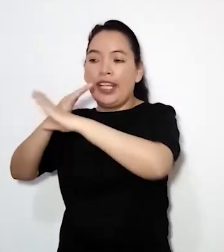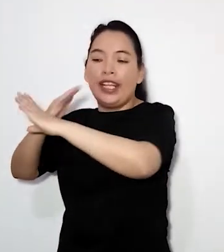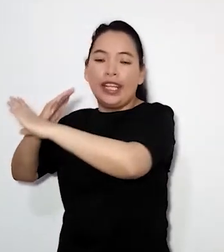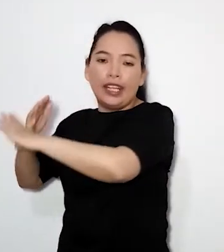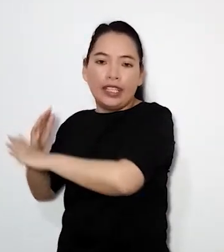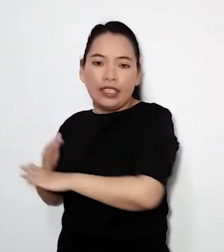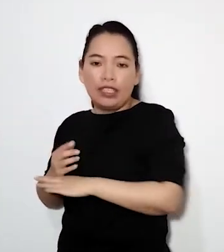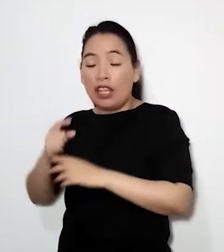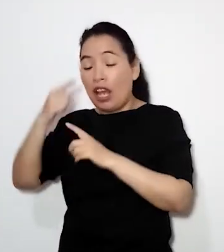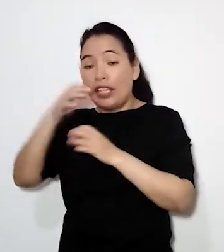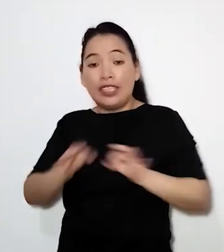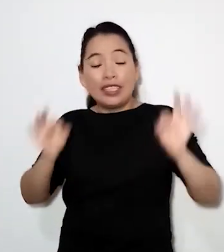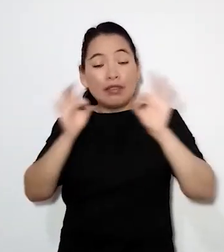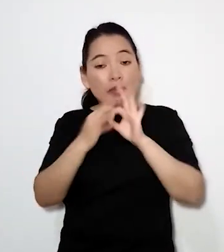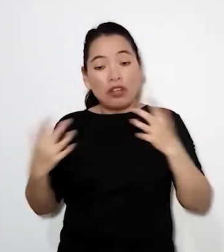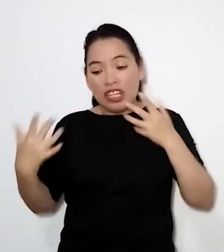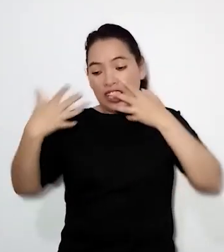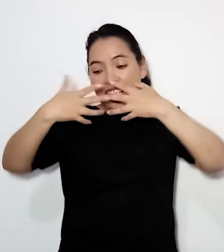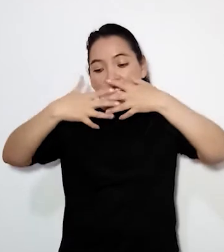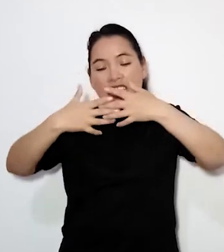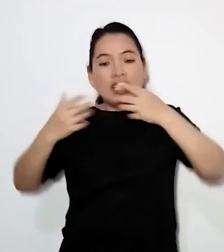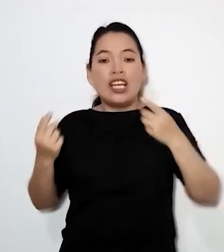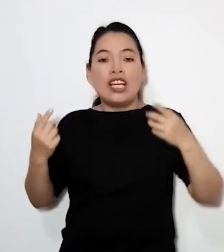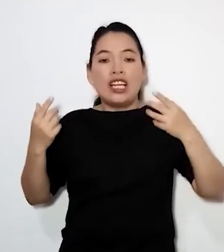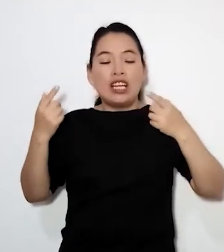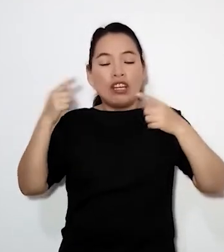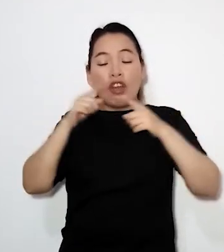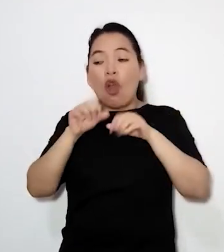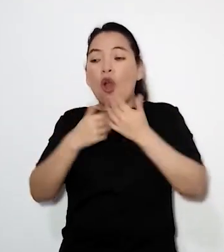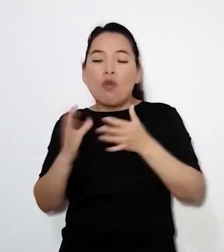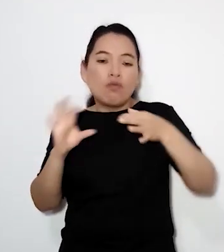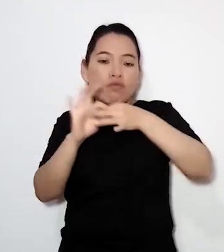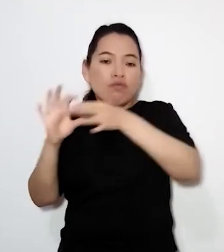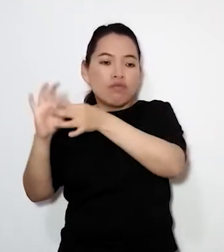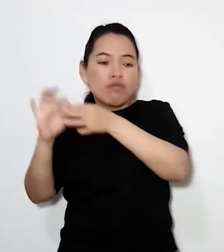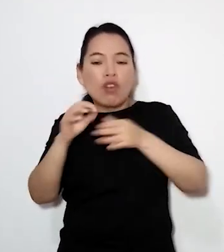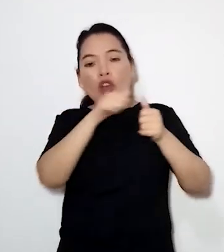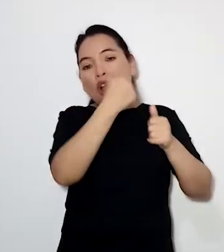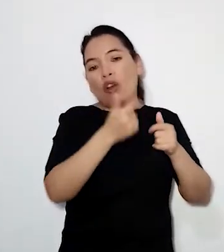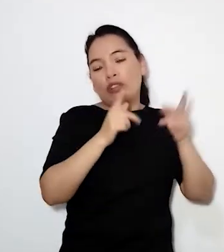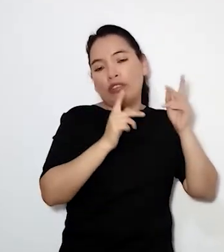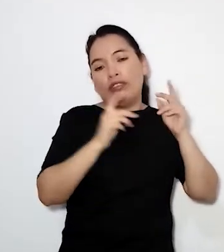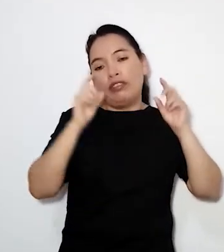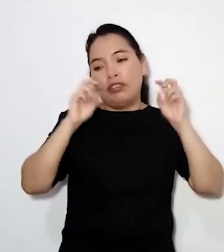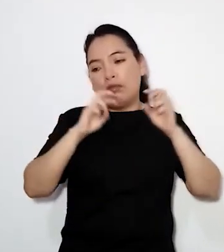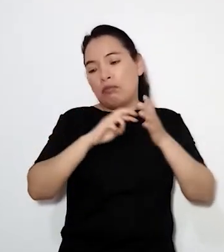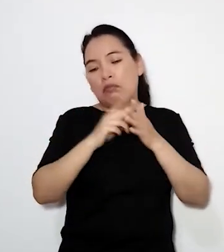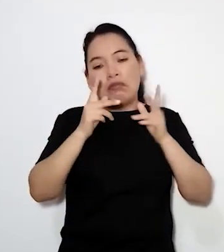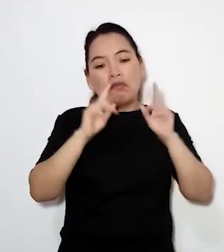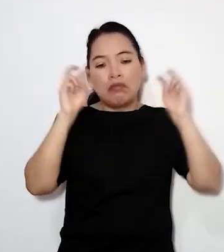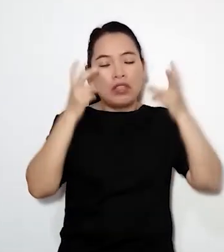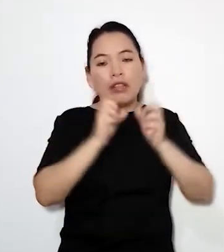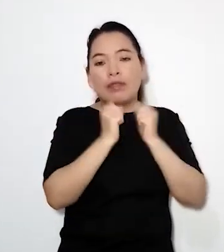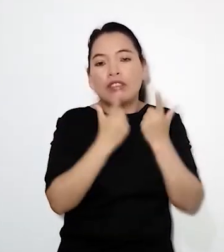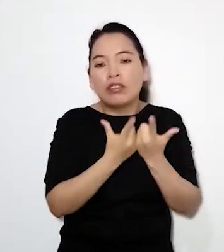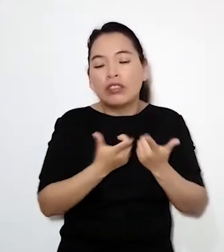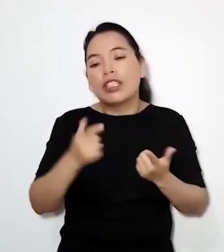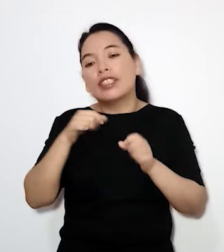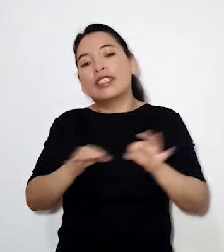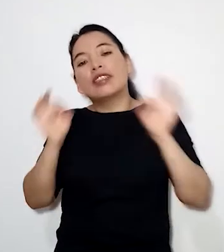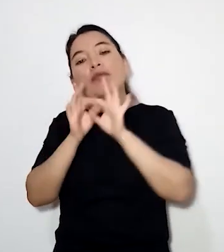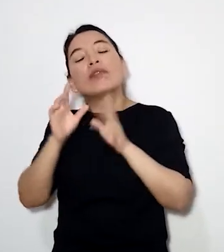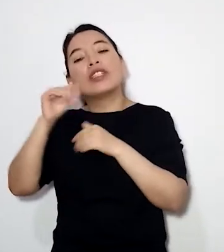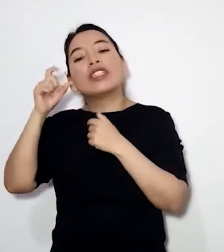interseccionalidades, qué resultados educativos están teniendo las personas con discapacidad, cómo son sus trayectorias educativas, si están